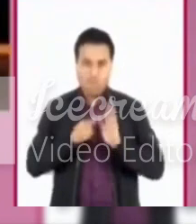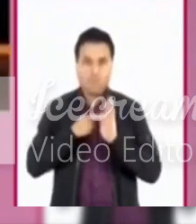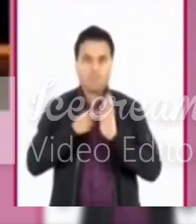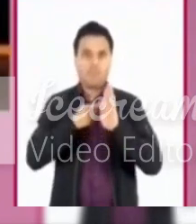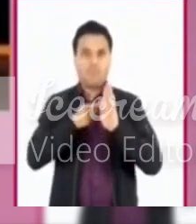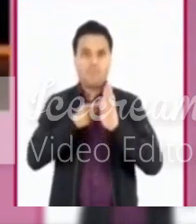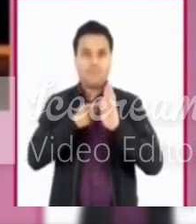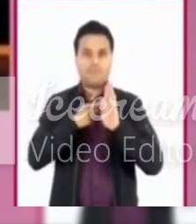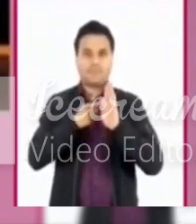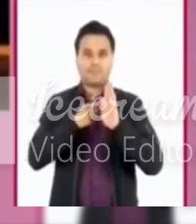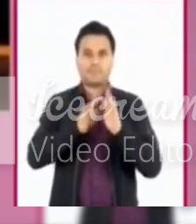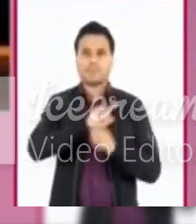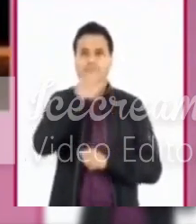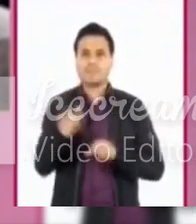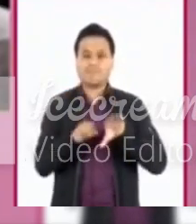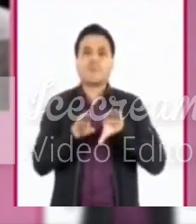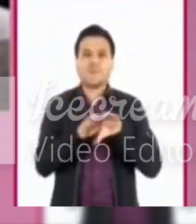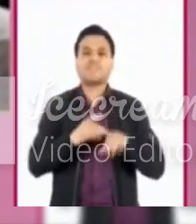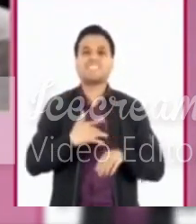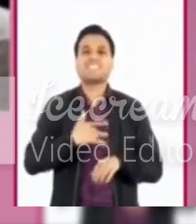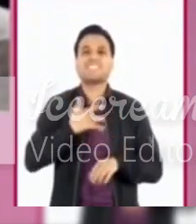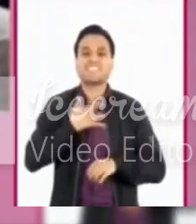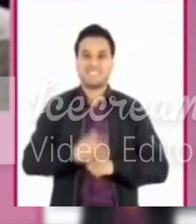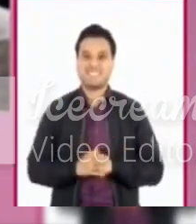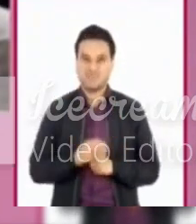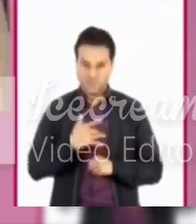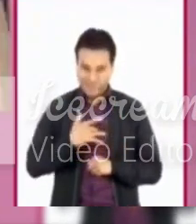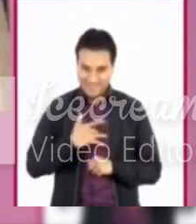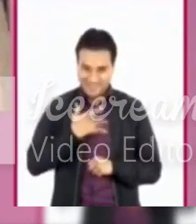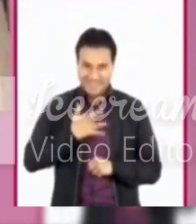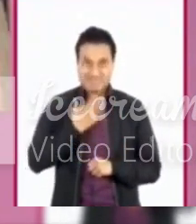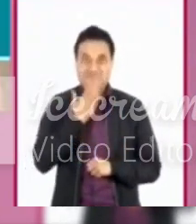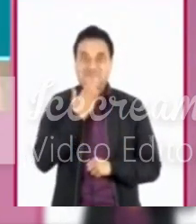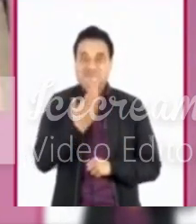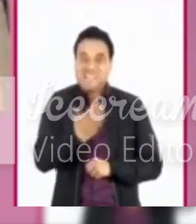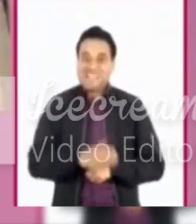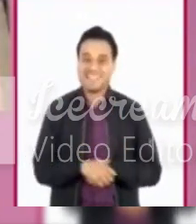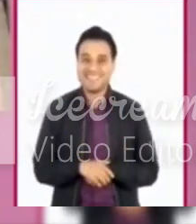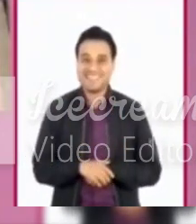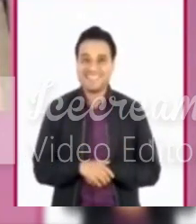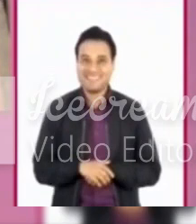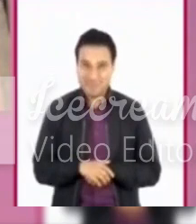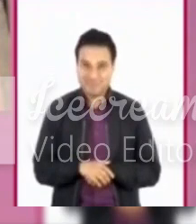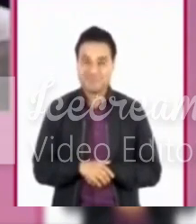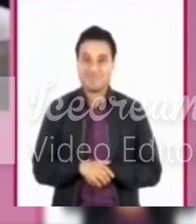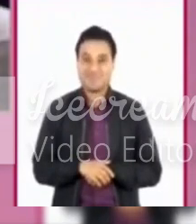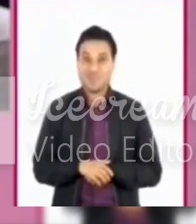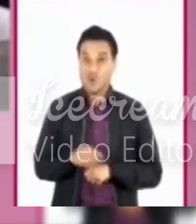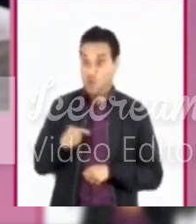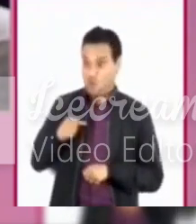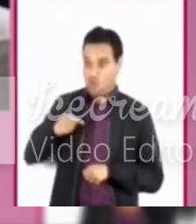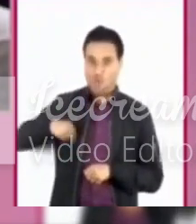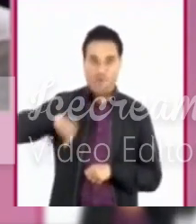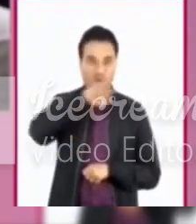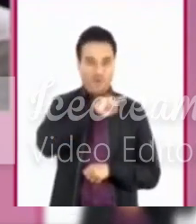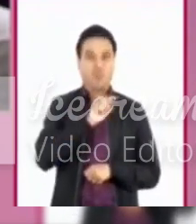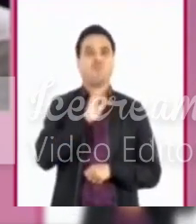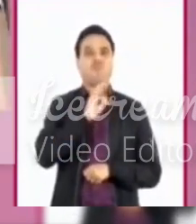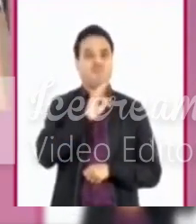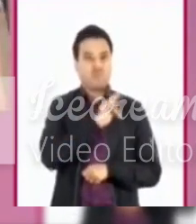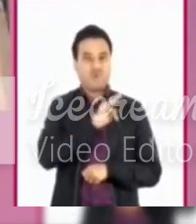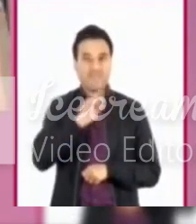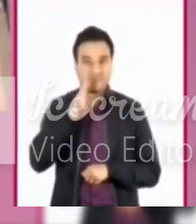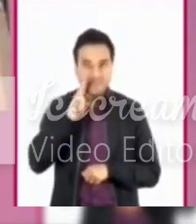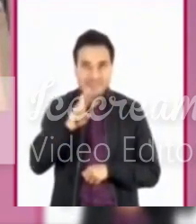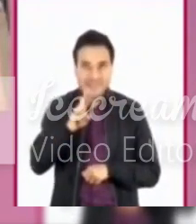mensaje a través del lenguaje corporal? Se siente bien el que todos nosotros podamos